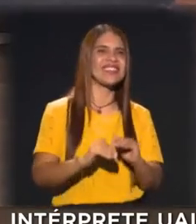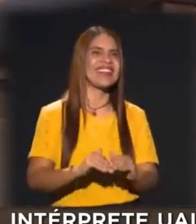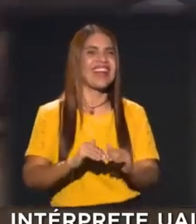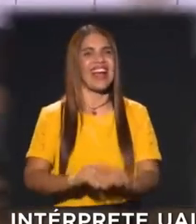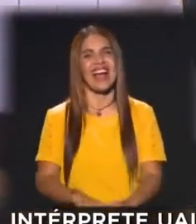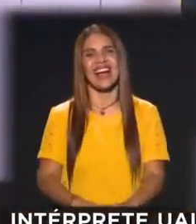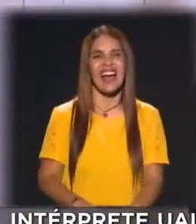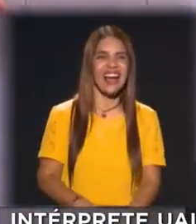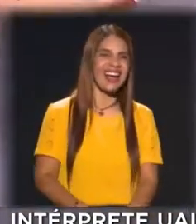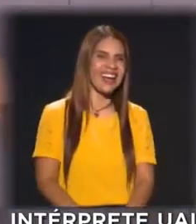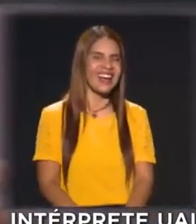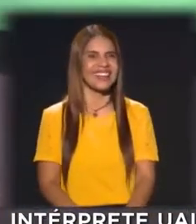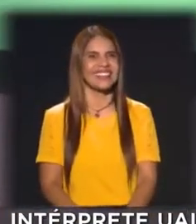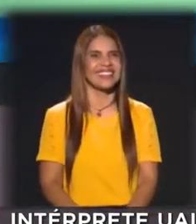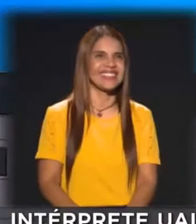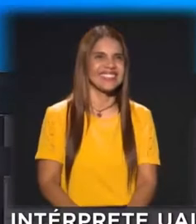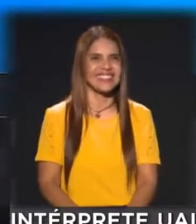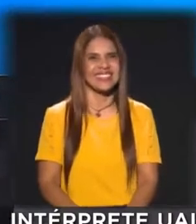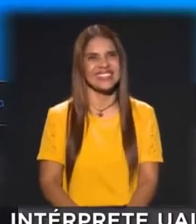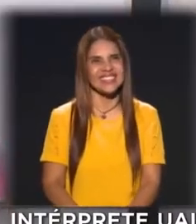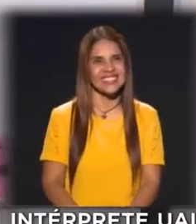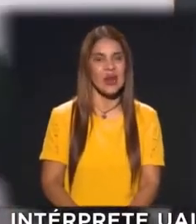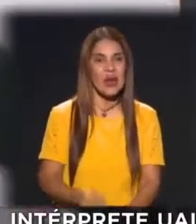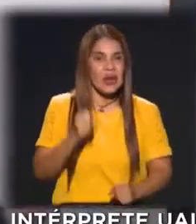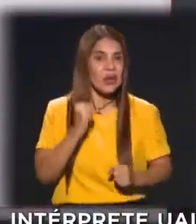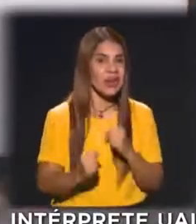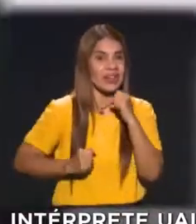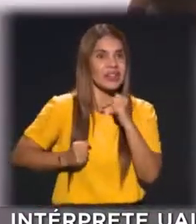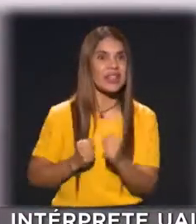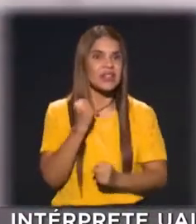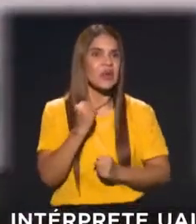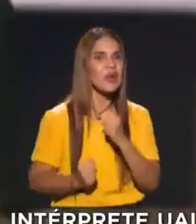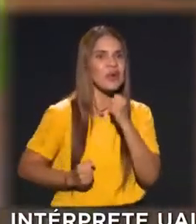bajando, y bajando, y bajando, y bajando. Oiga pues, y corriendo.